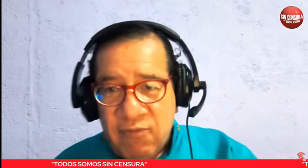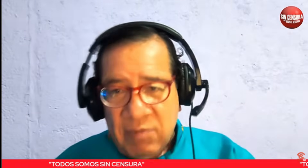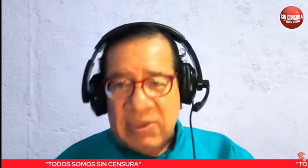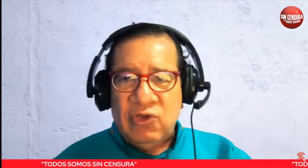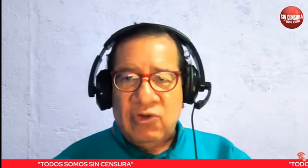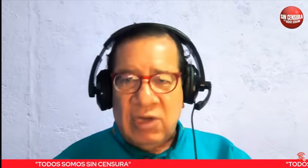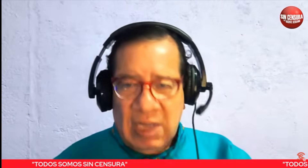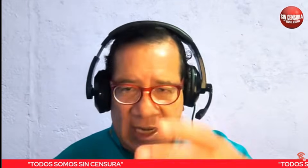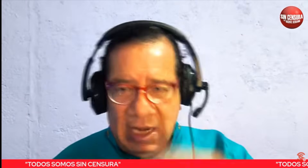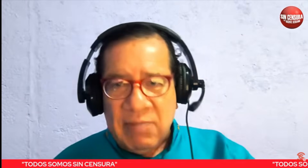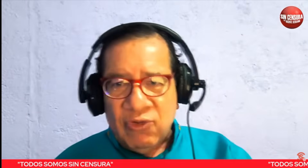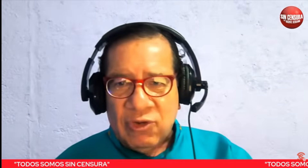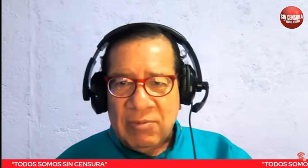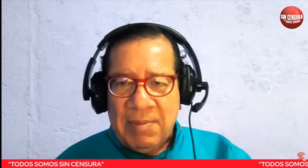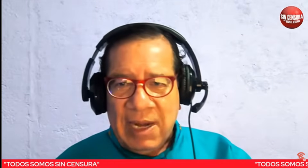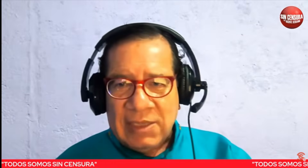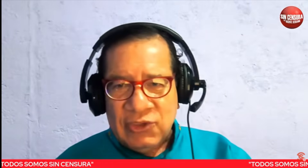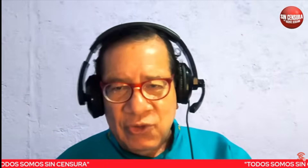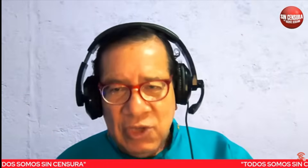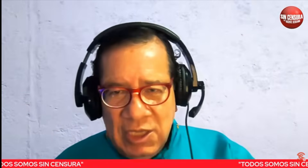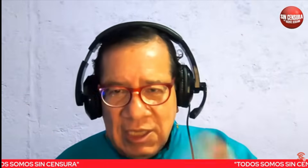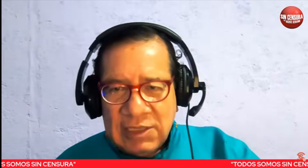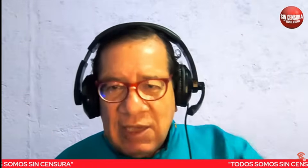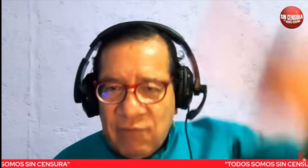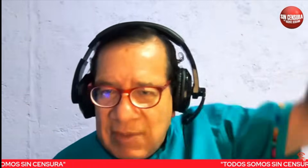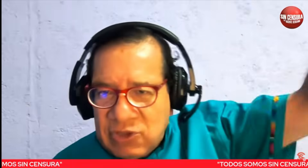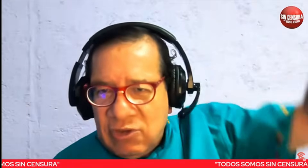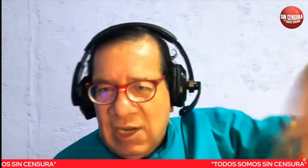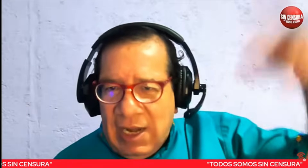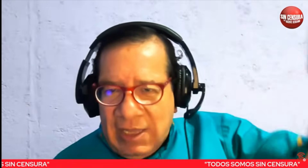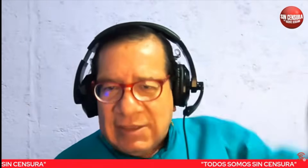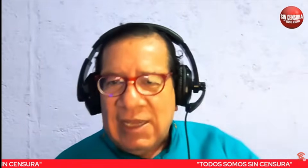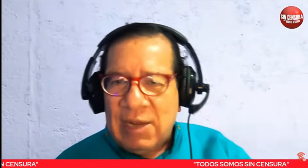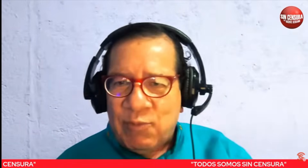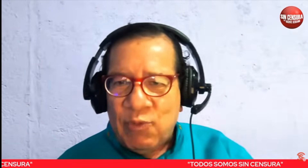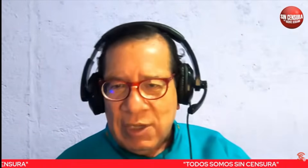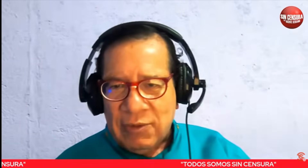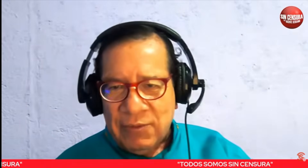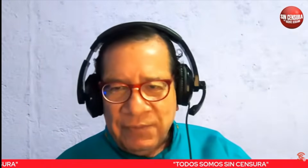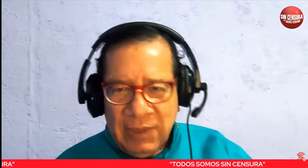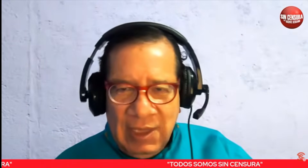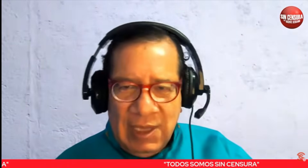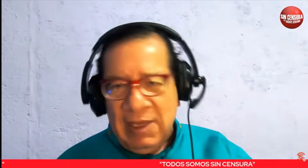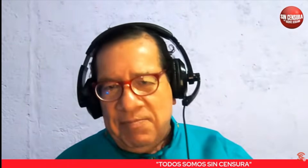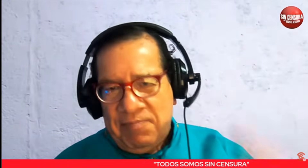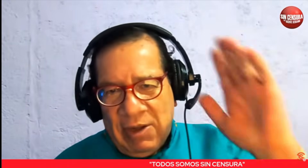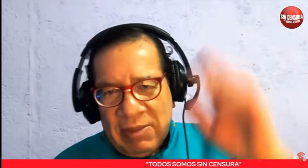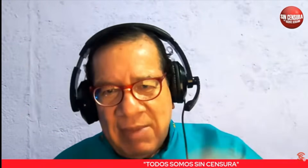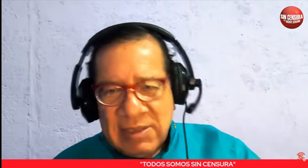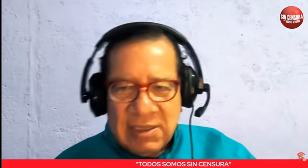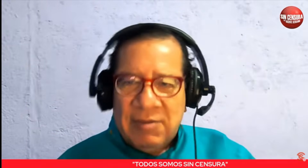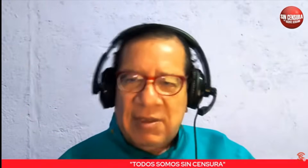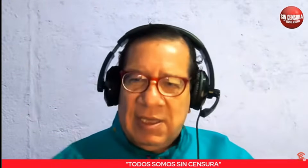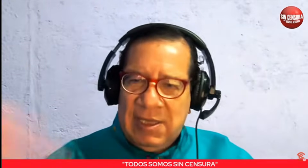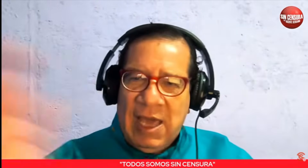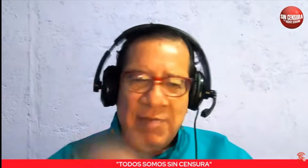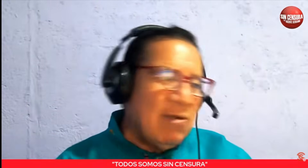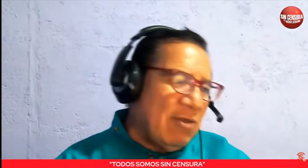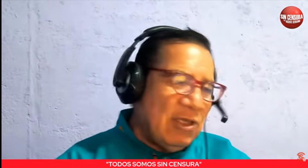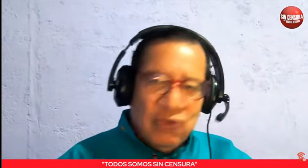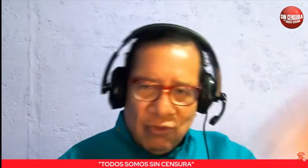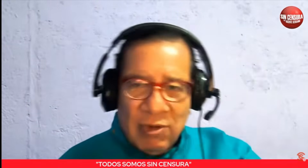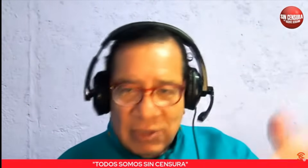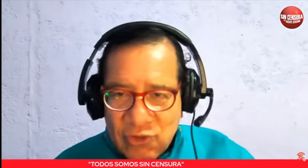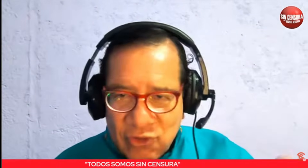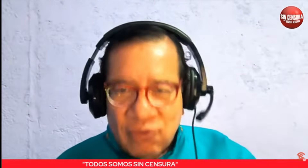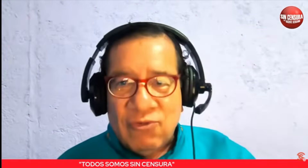entregaban la información a Raimundo Riva Palacio, y esa información era la que salía al público. Pero además, Jaime lo ha